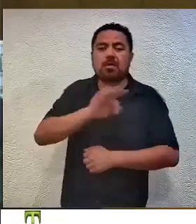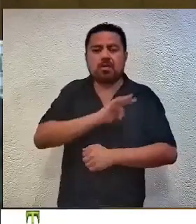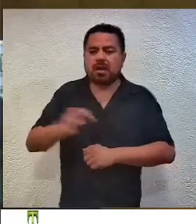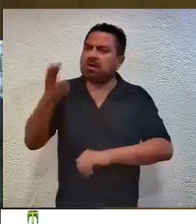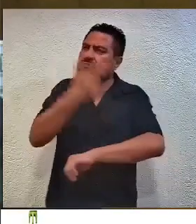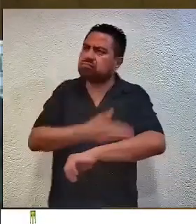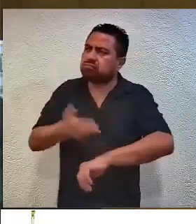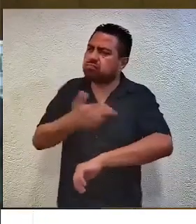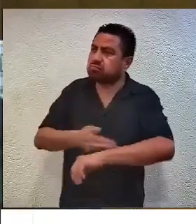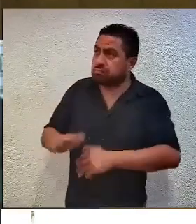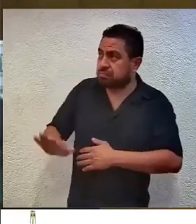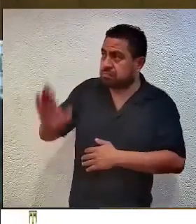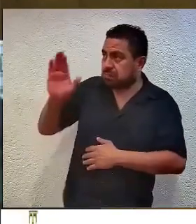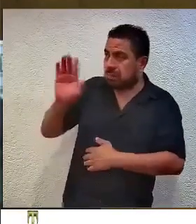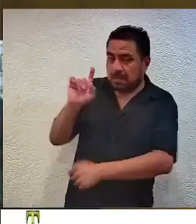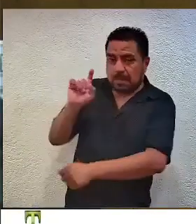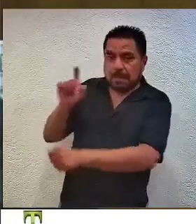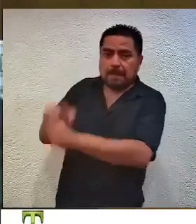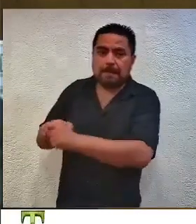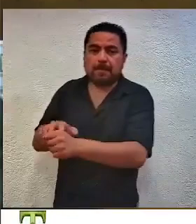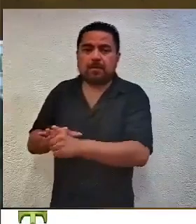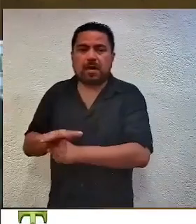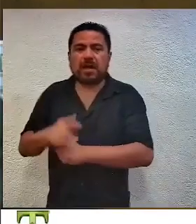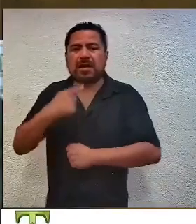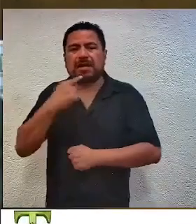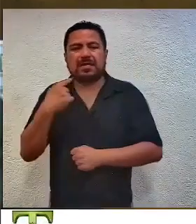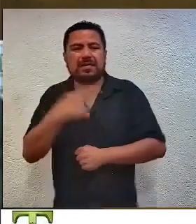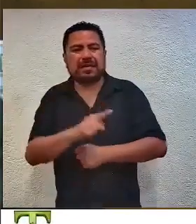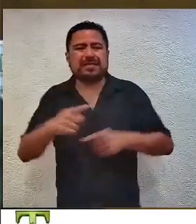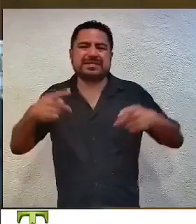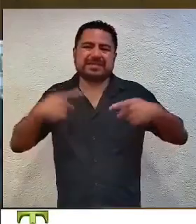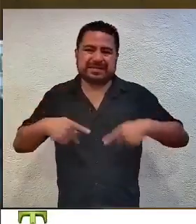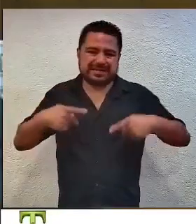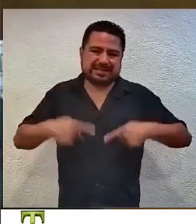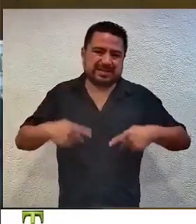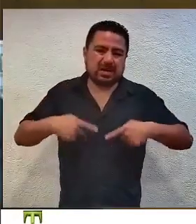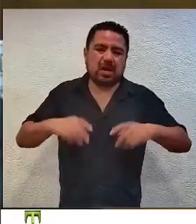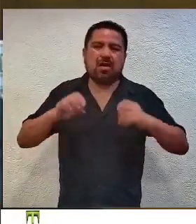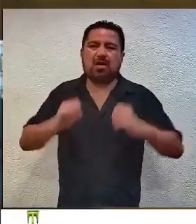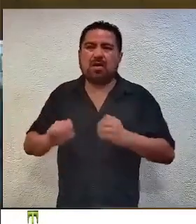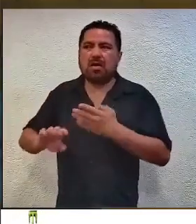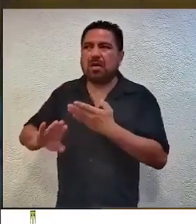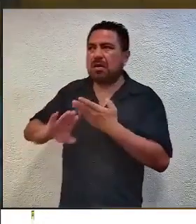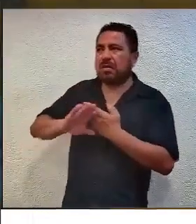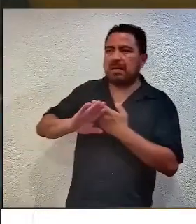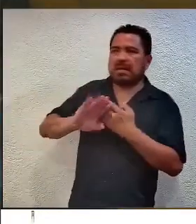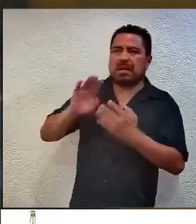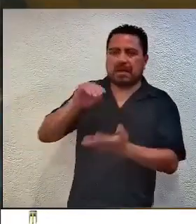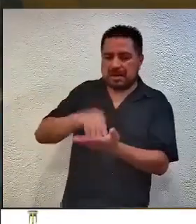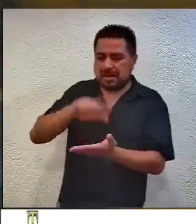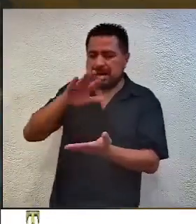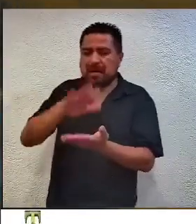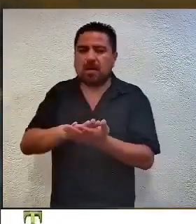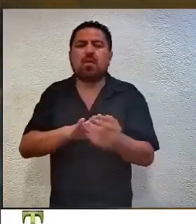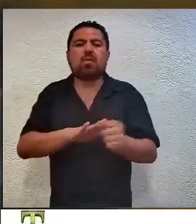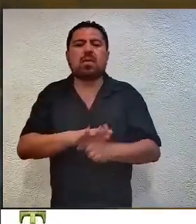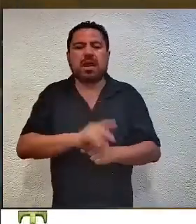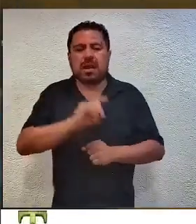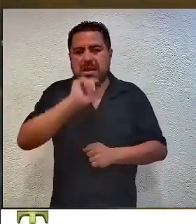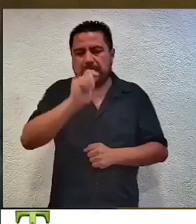solicitar el registro de los denunciados o victimarios en el registro